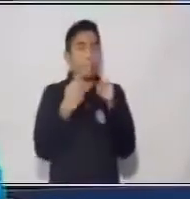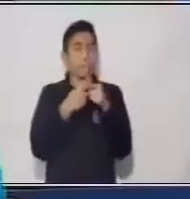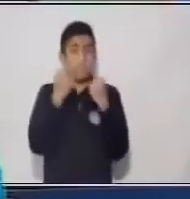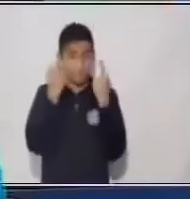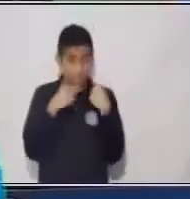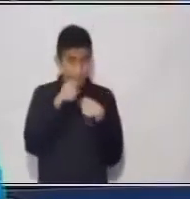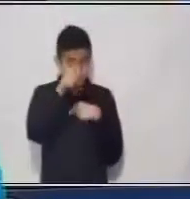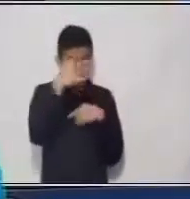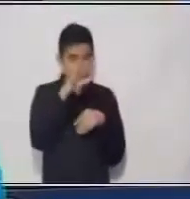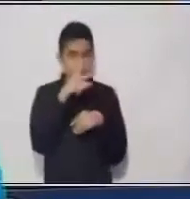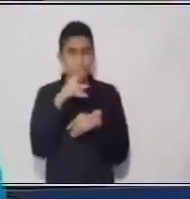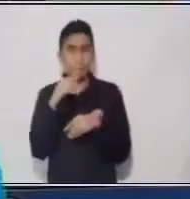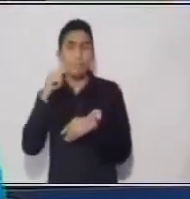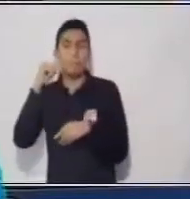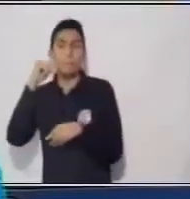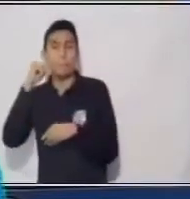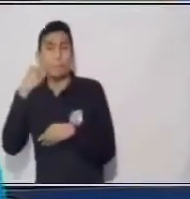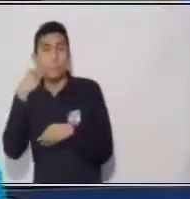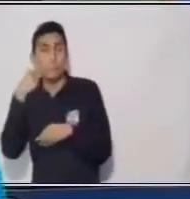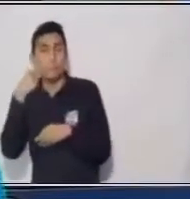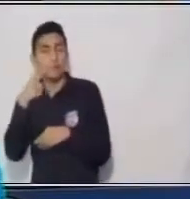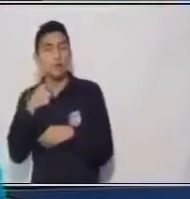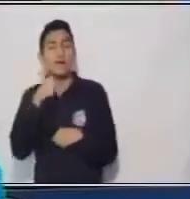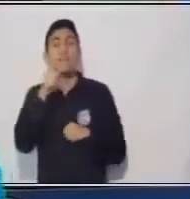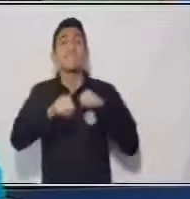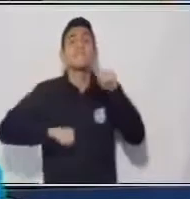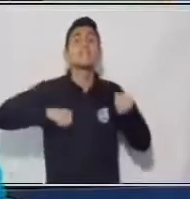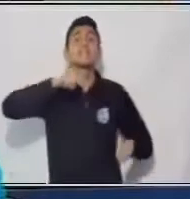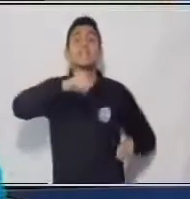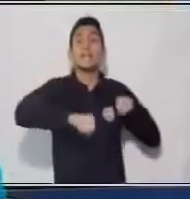tienda, pero lo voy a hacer en bicicleta?